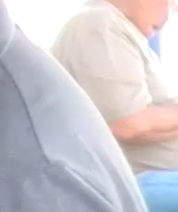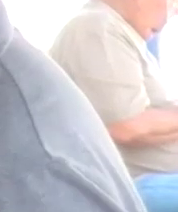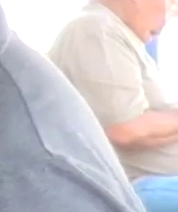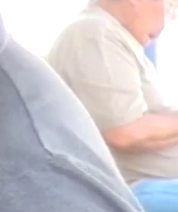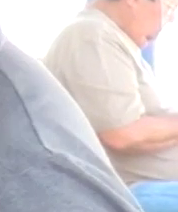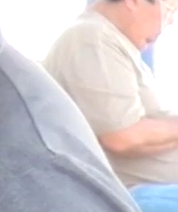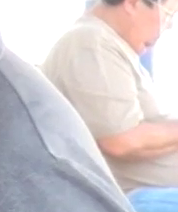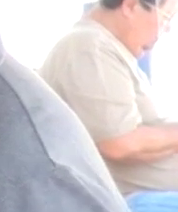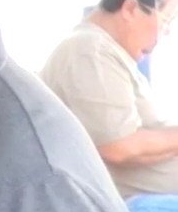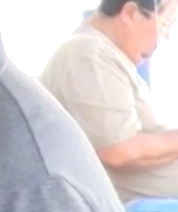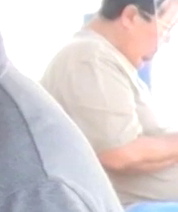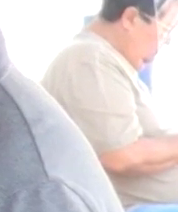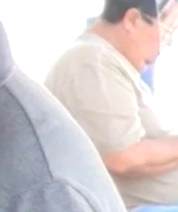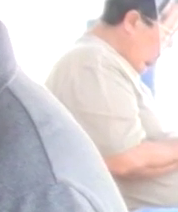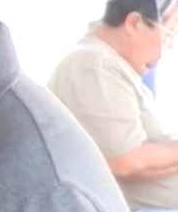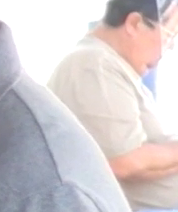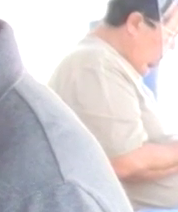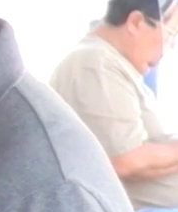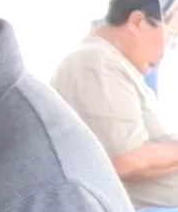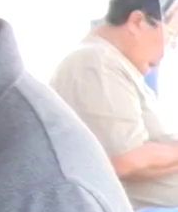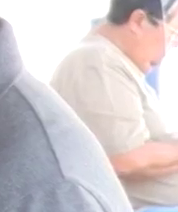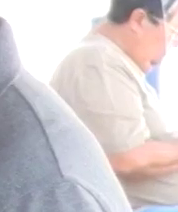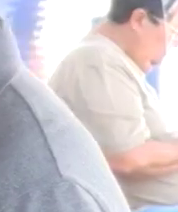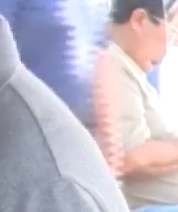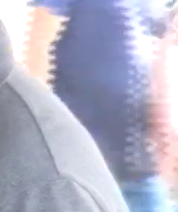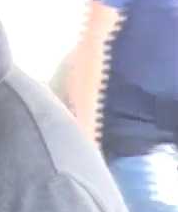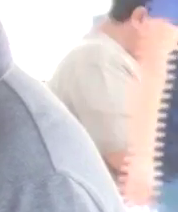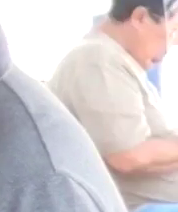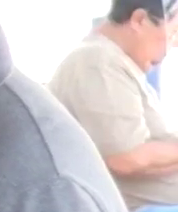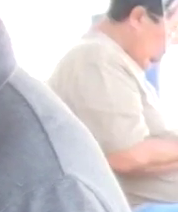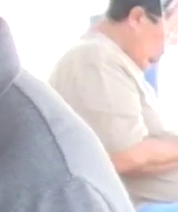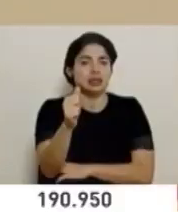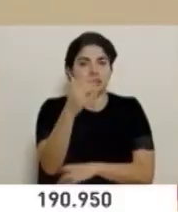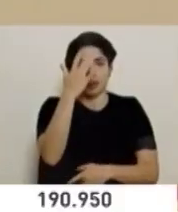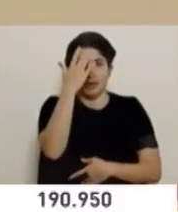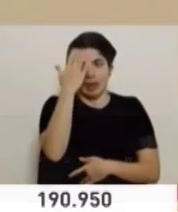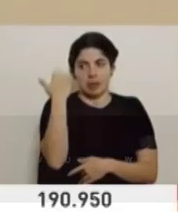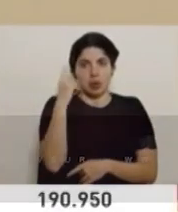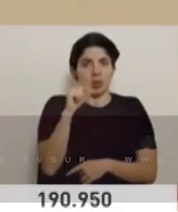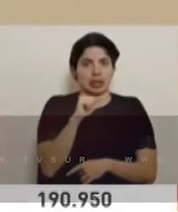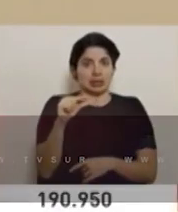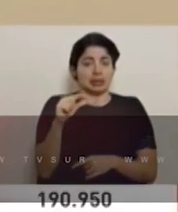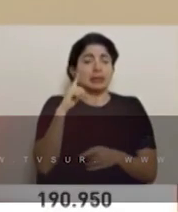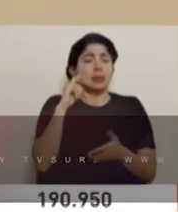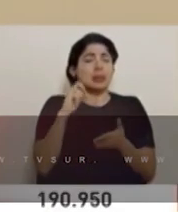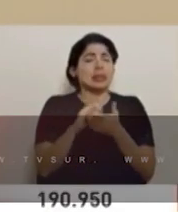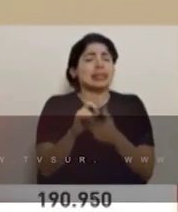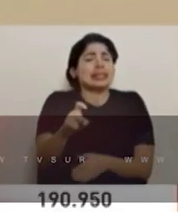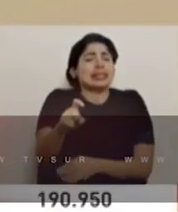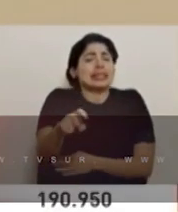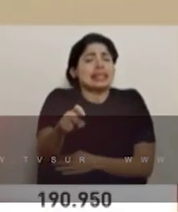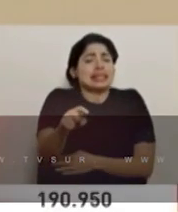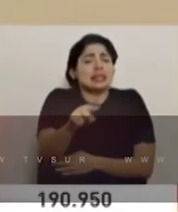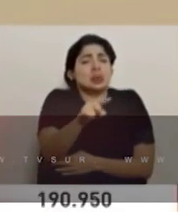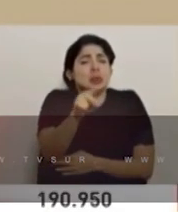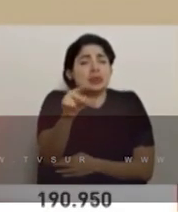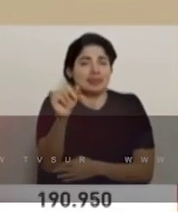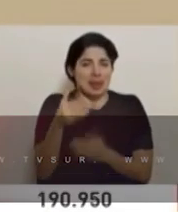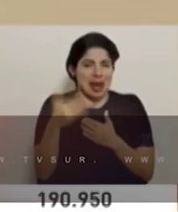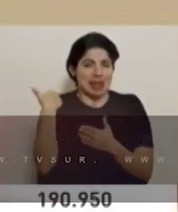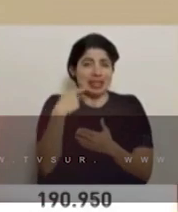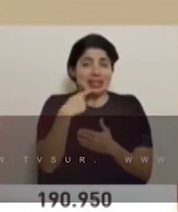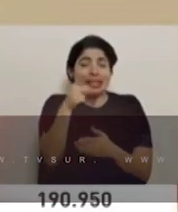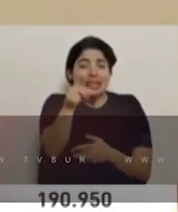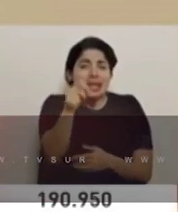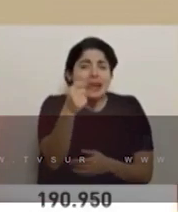medidas sanitarias en especial a no romper la burbuja social y utilizar la mascarilla por eso es necesario que entendamos como dije antes lo que